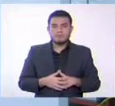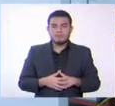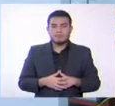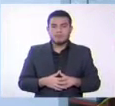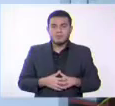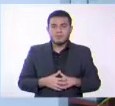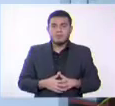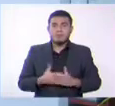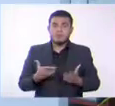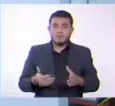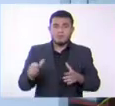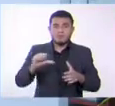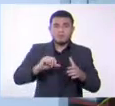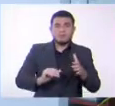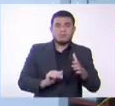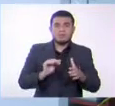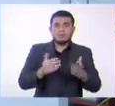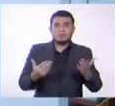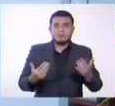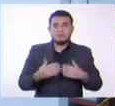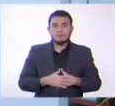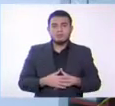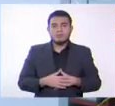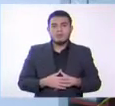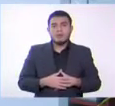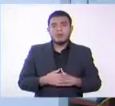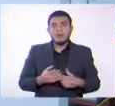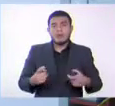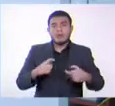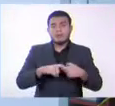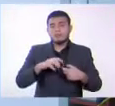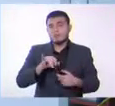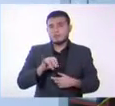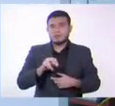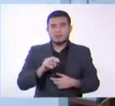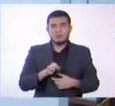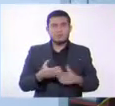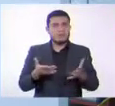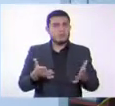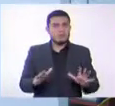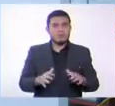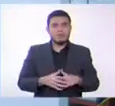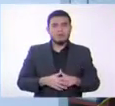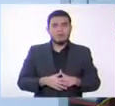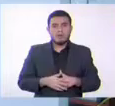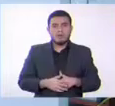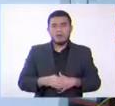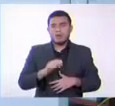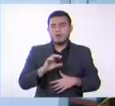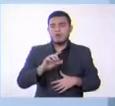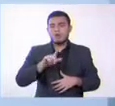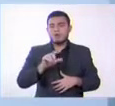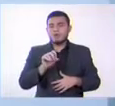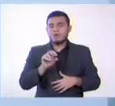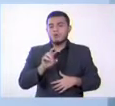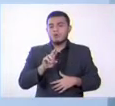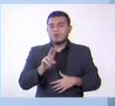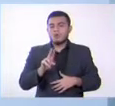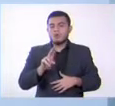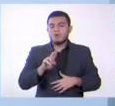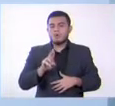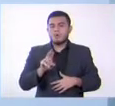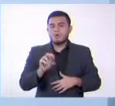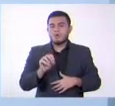Una sustancia que posee enlace iónico y es de uso muy común es el cloruro de sodio o